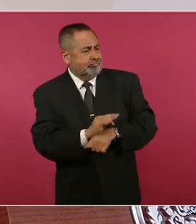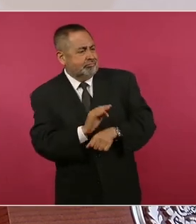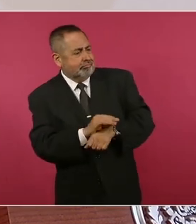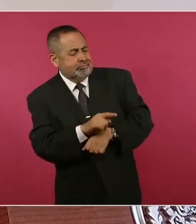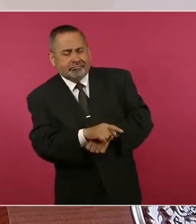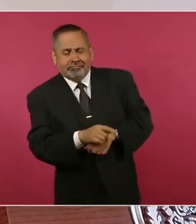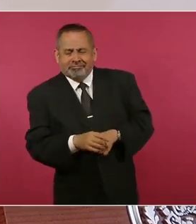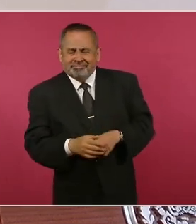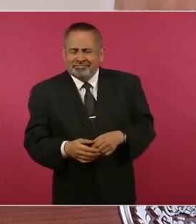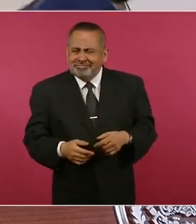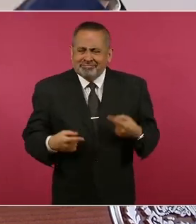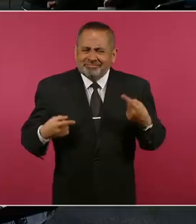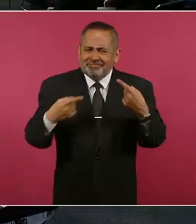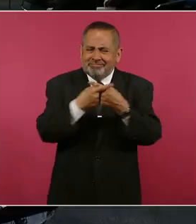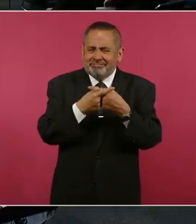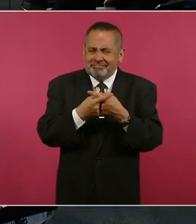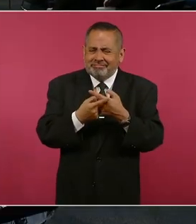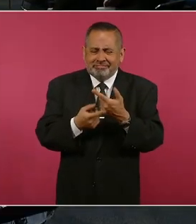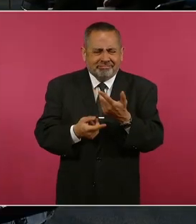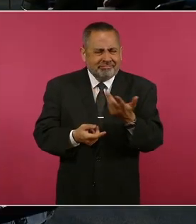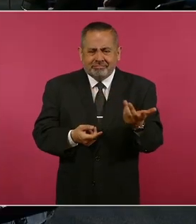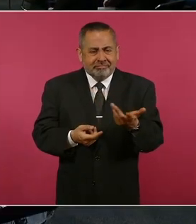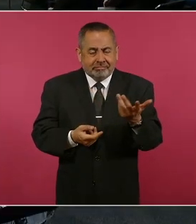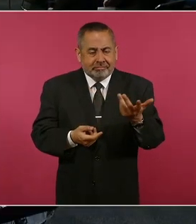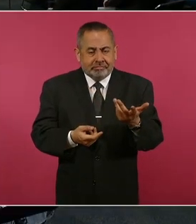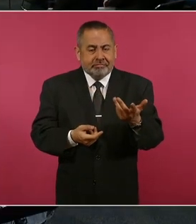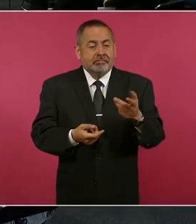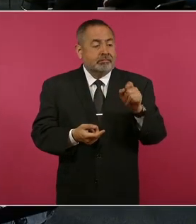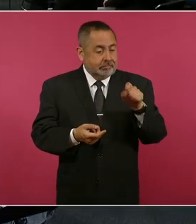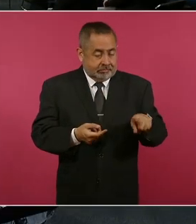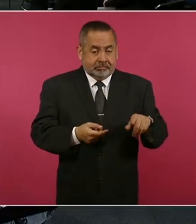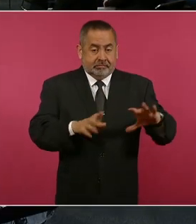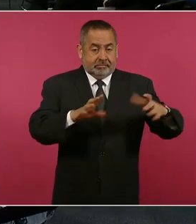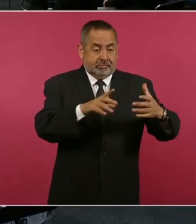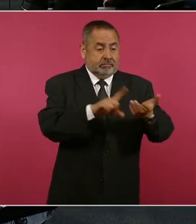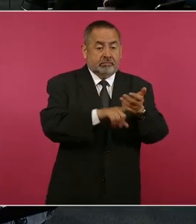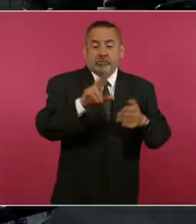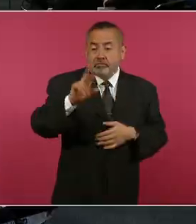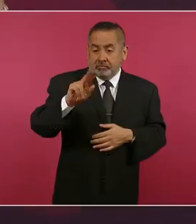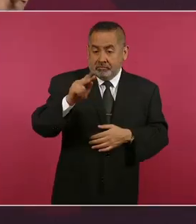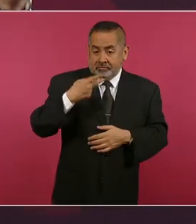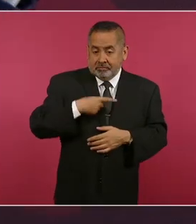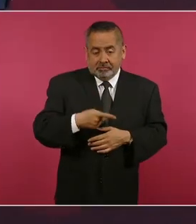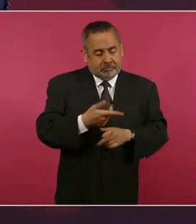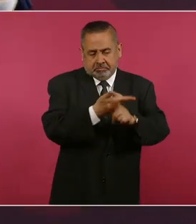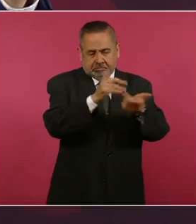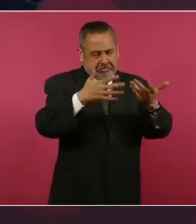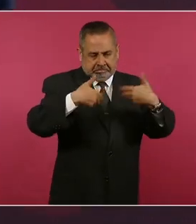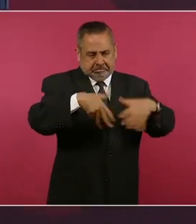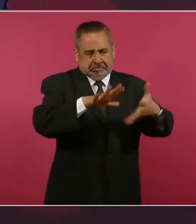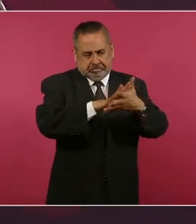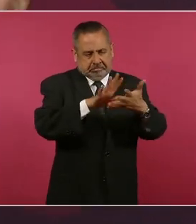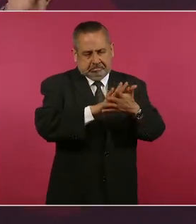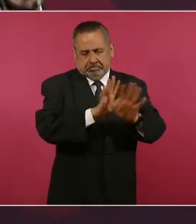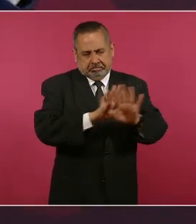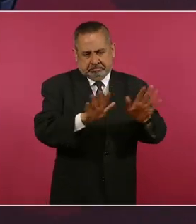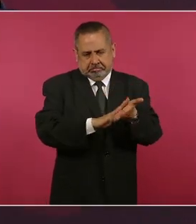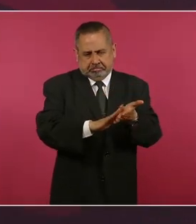Y desde luego en esos 80 hay posiblemente